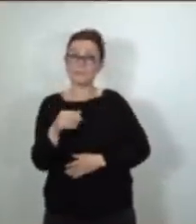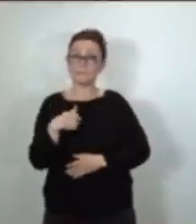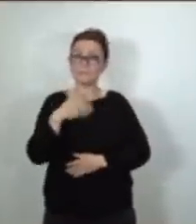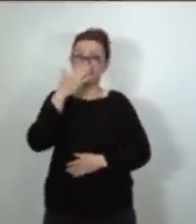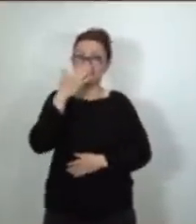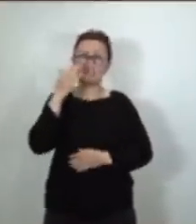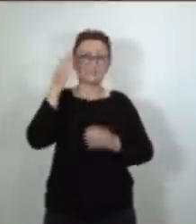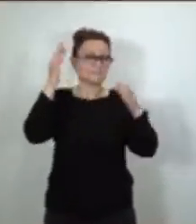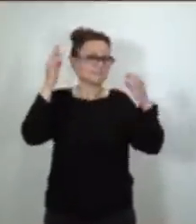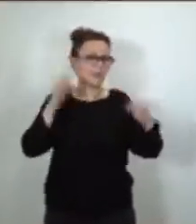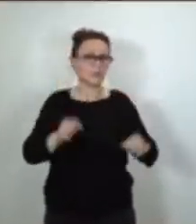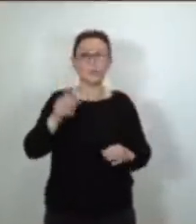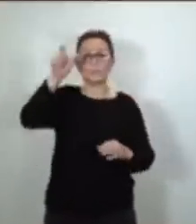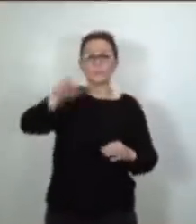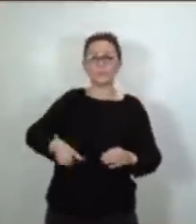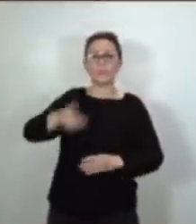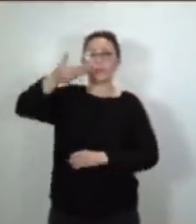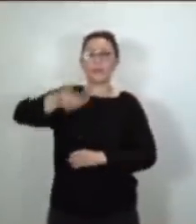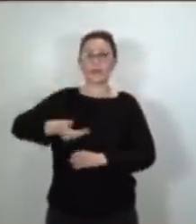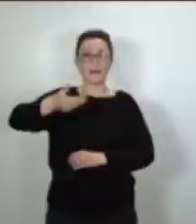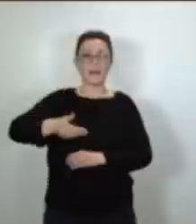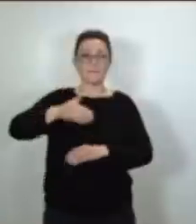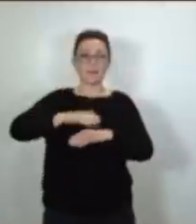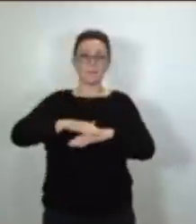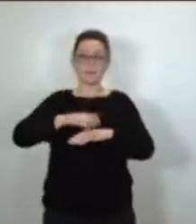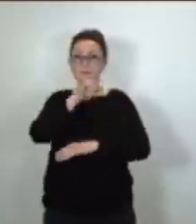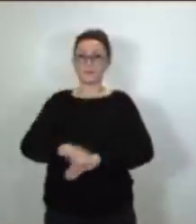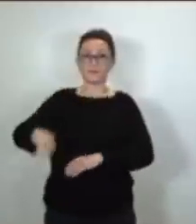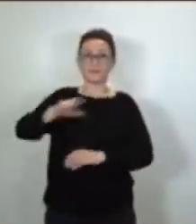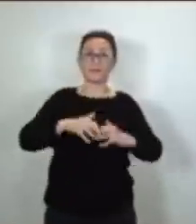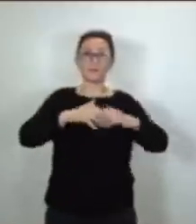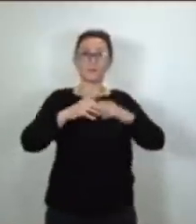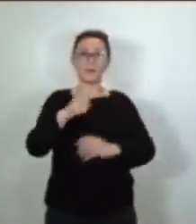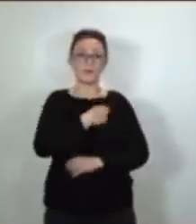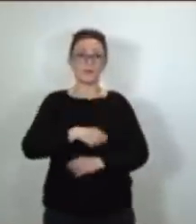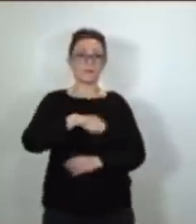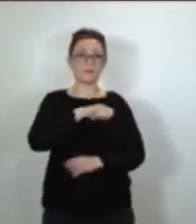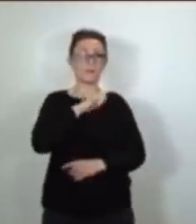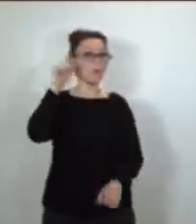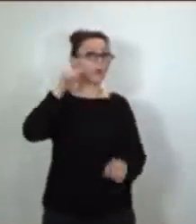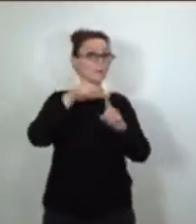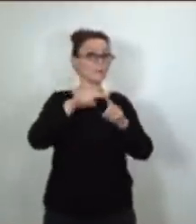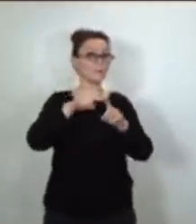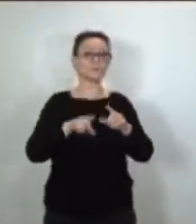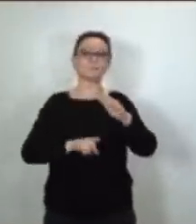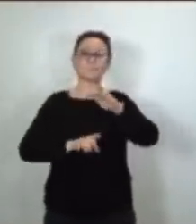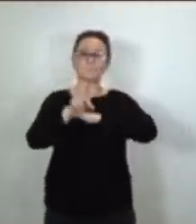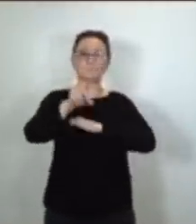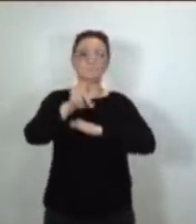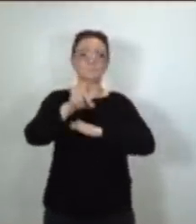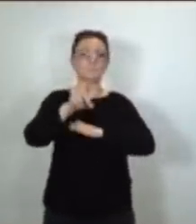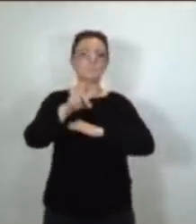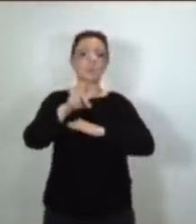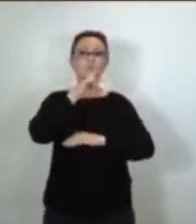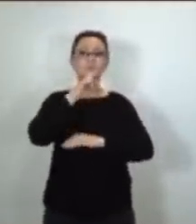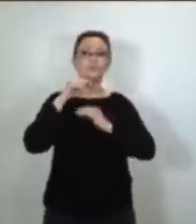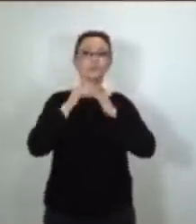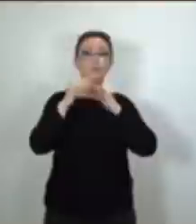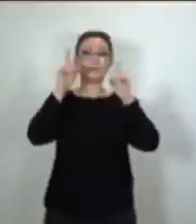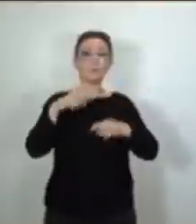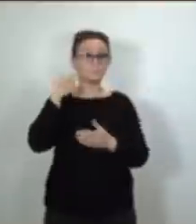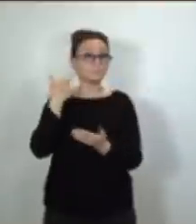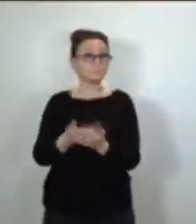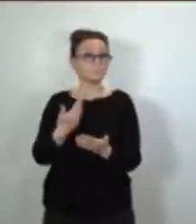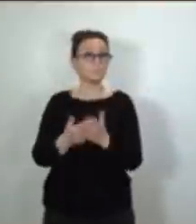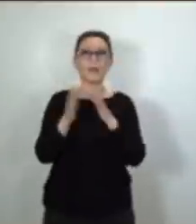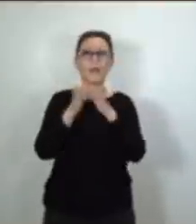ser una persona clave, fundamental, para alinear la recuperación de nuestro país a los Objetivos de Desarrollo Sostenible y para garantizar el cumplimiento